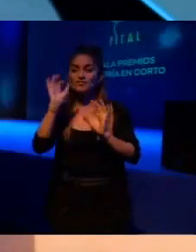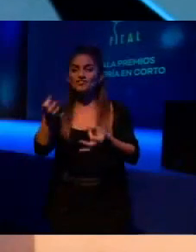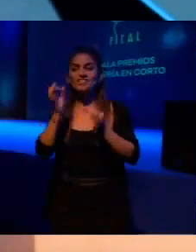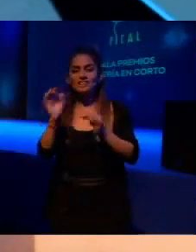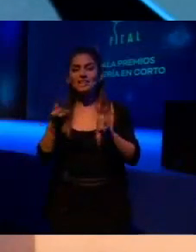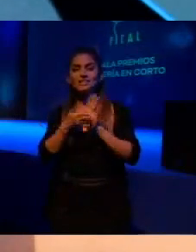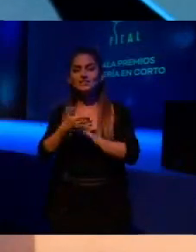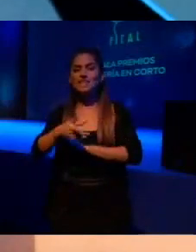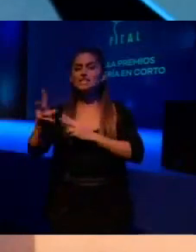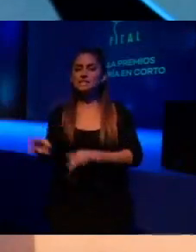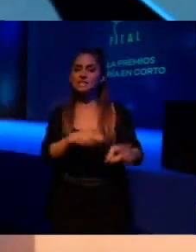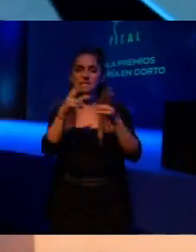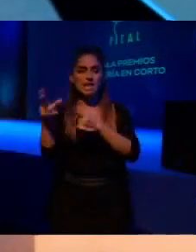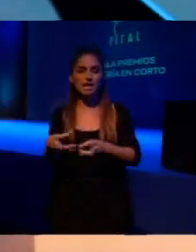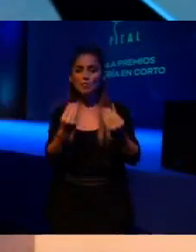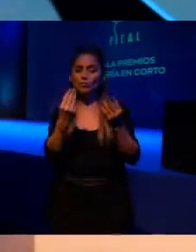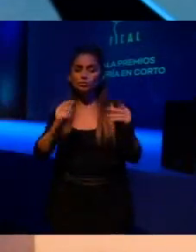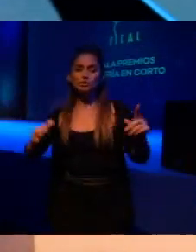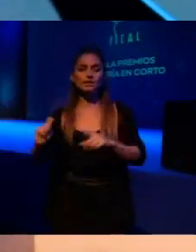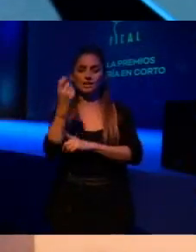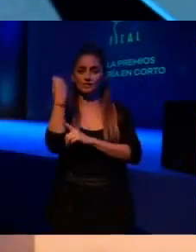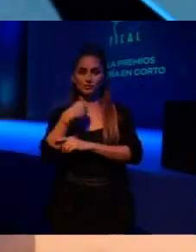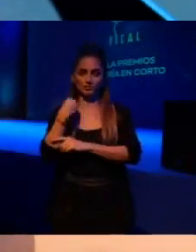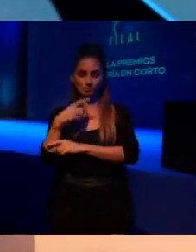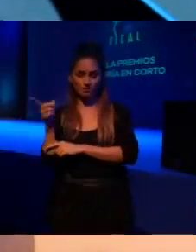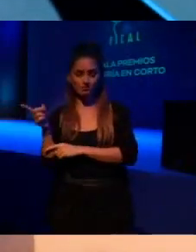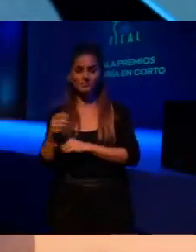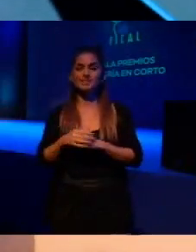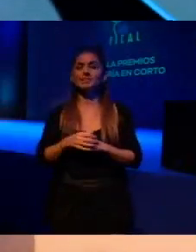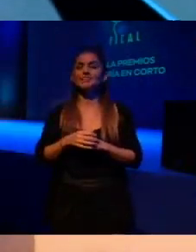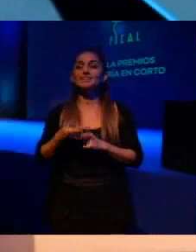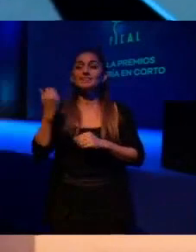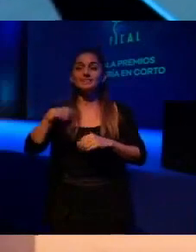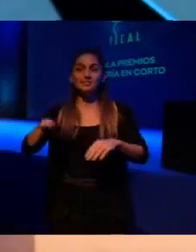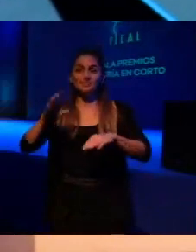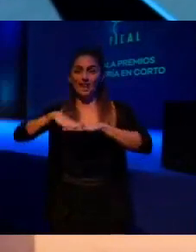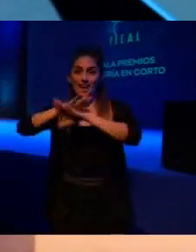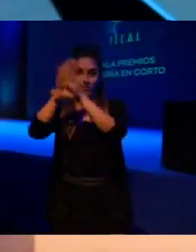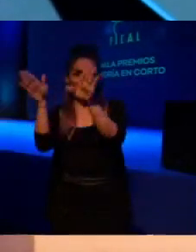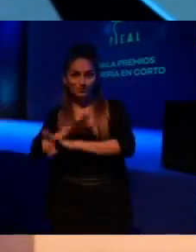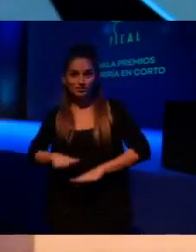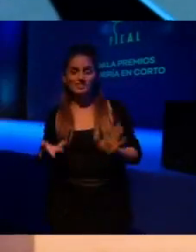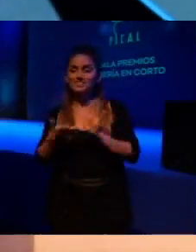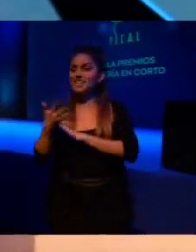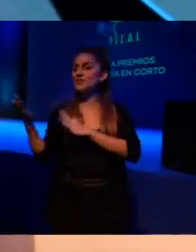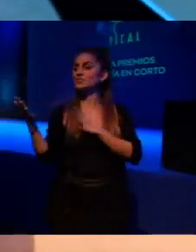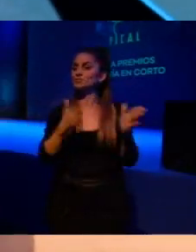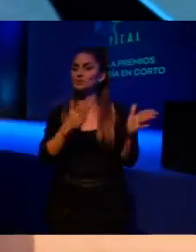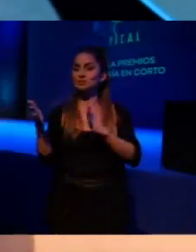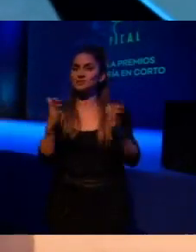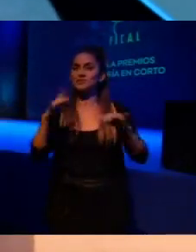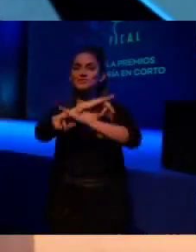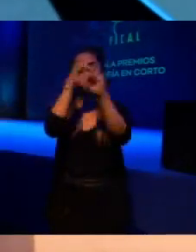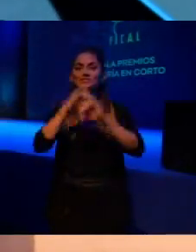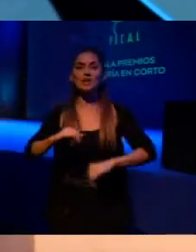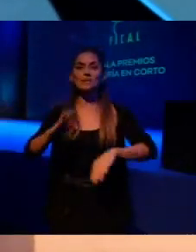ha sido de una serie de tantísimo éxito como esta. Hemos dejado para el final el momento que va a hacer felices a muchísimos